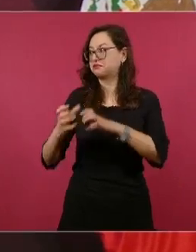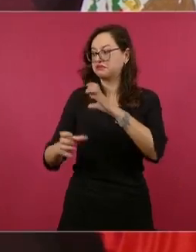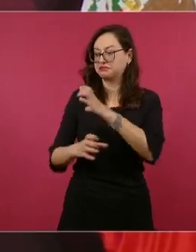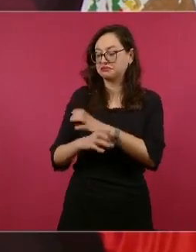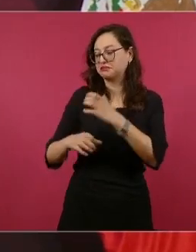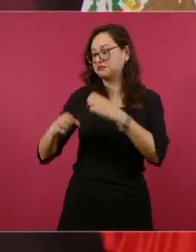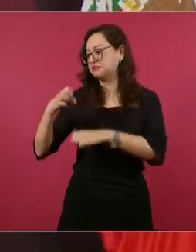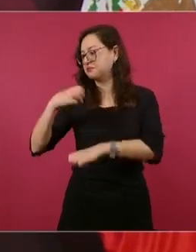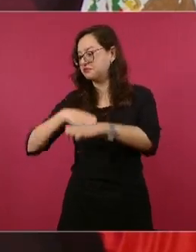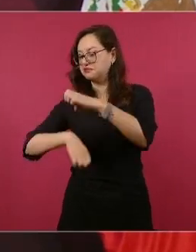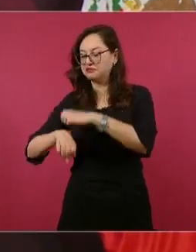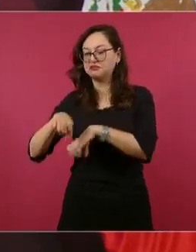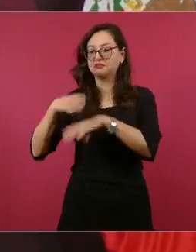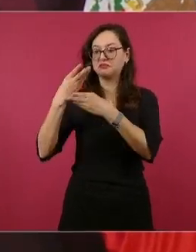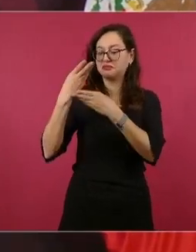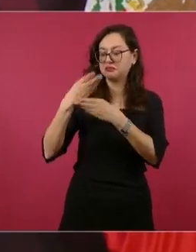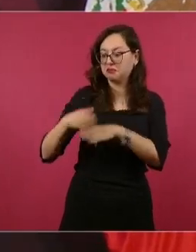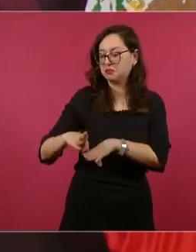empresas,